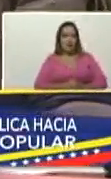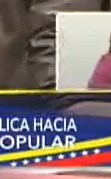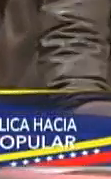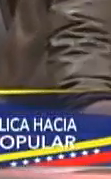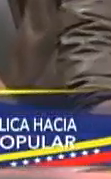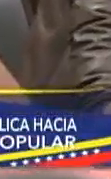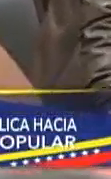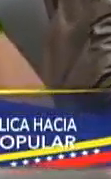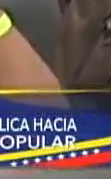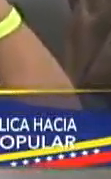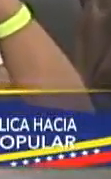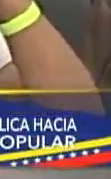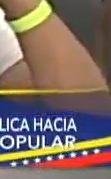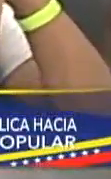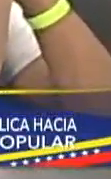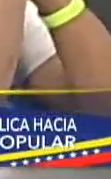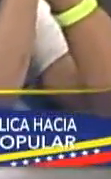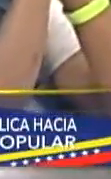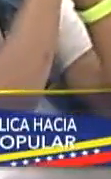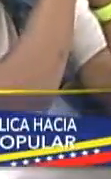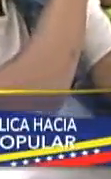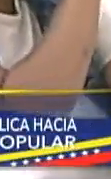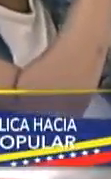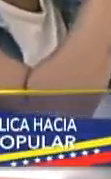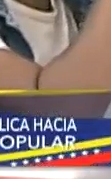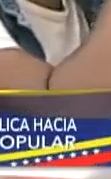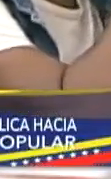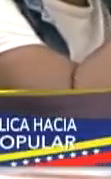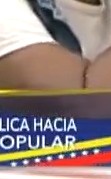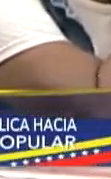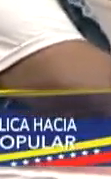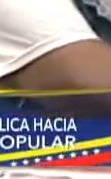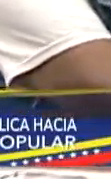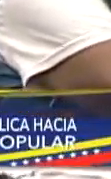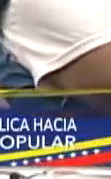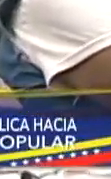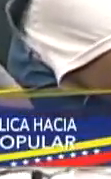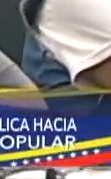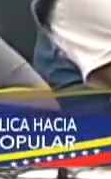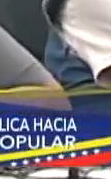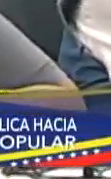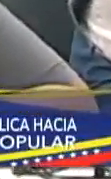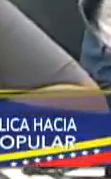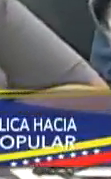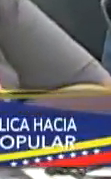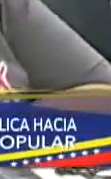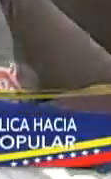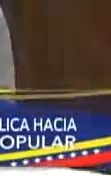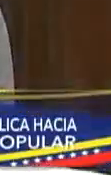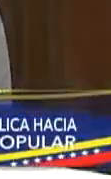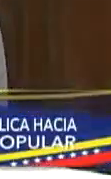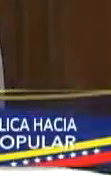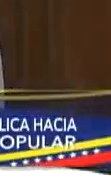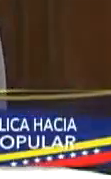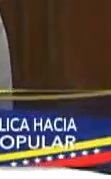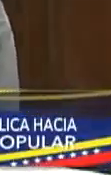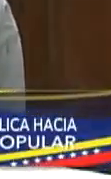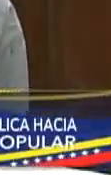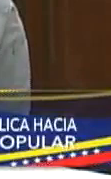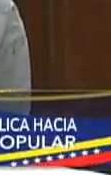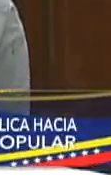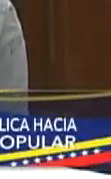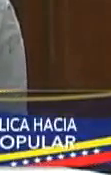Asamblea, preside esta comisión especial. Pedro Infante, que es el presidente de la Comisión de Desarrollo Social de la